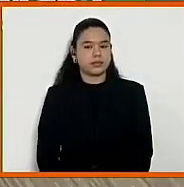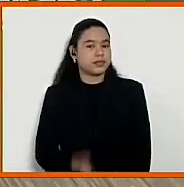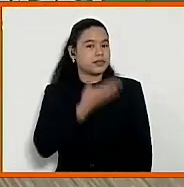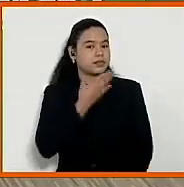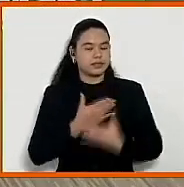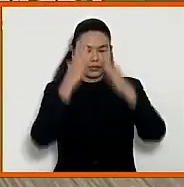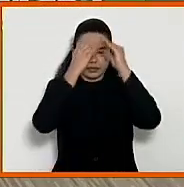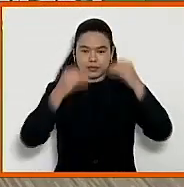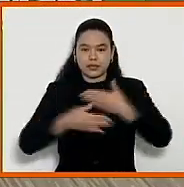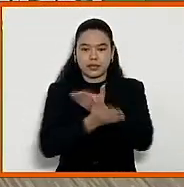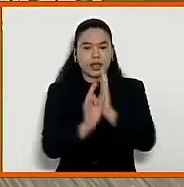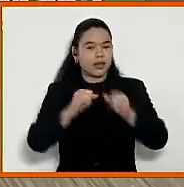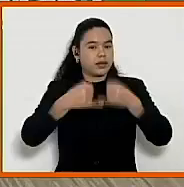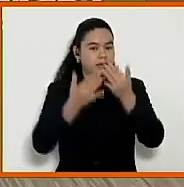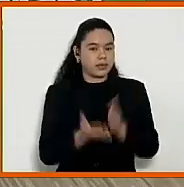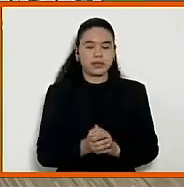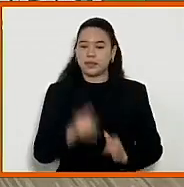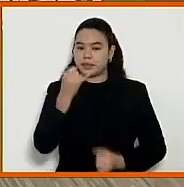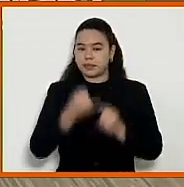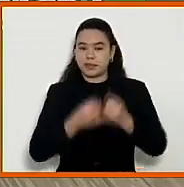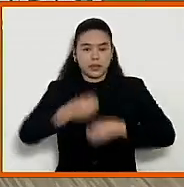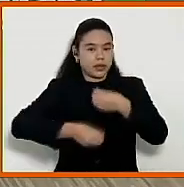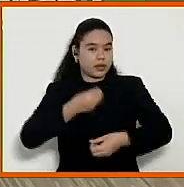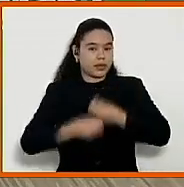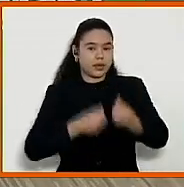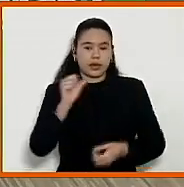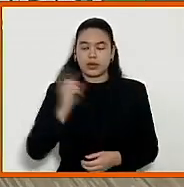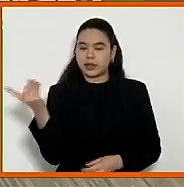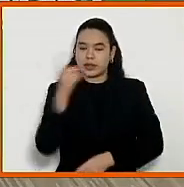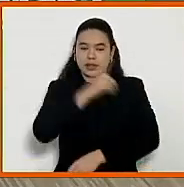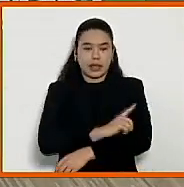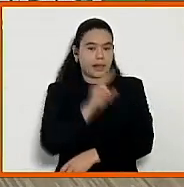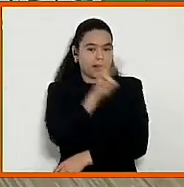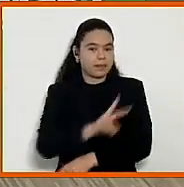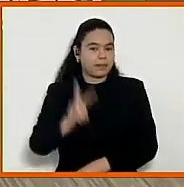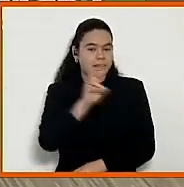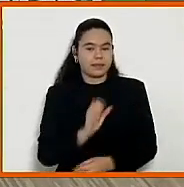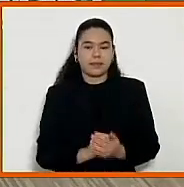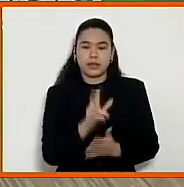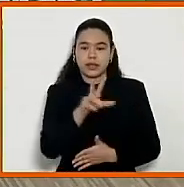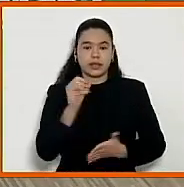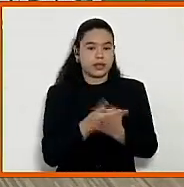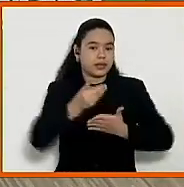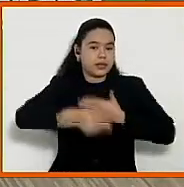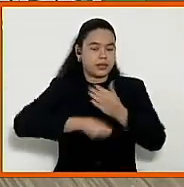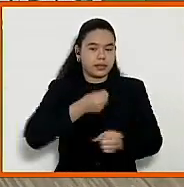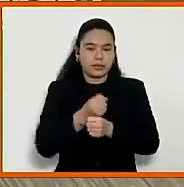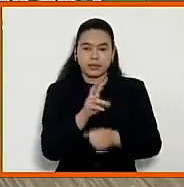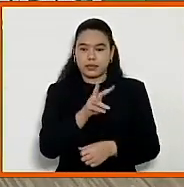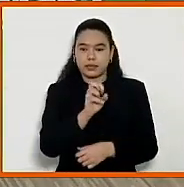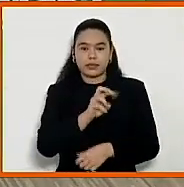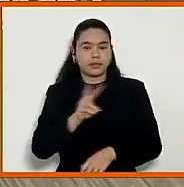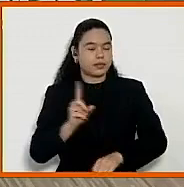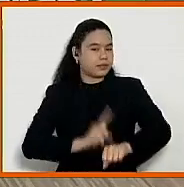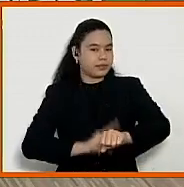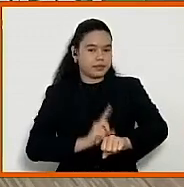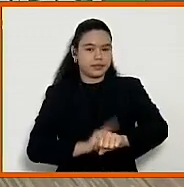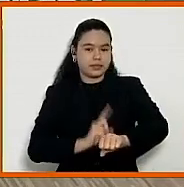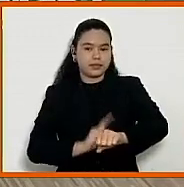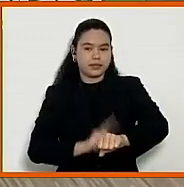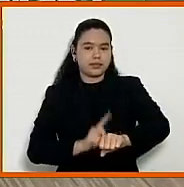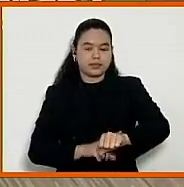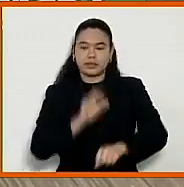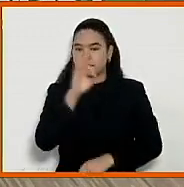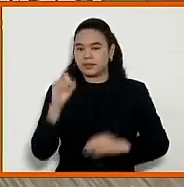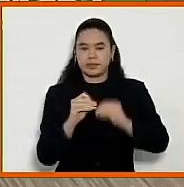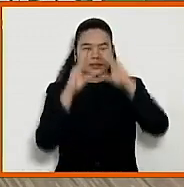Buenas noches, queridos jugadores, a nuestro último sorteo del día de hoy, viernes 30 de diciembre del año 2022, cuando el reloj marca las 9